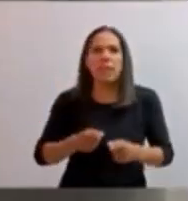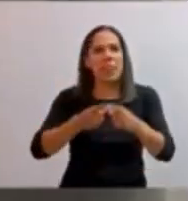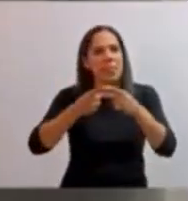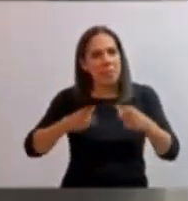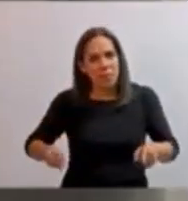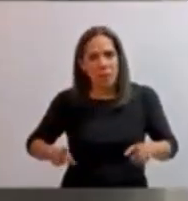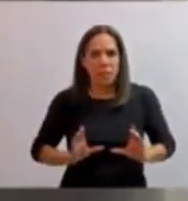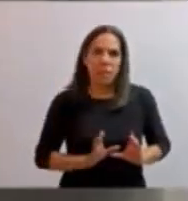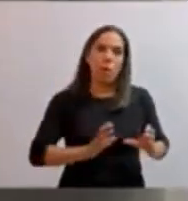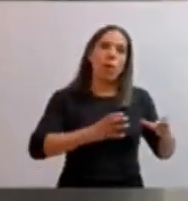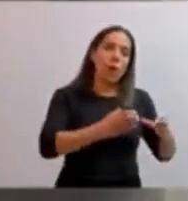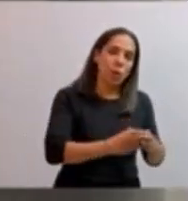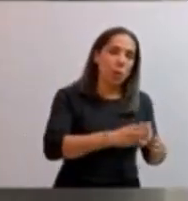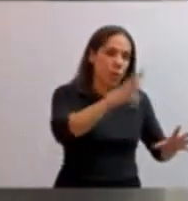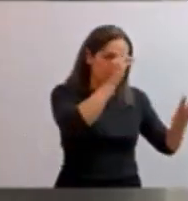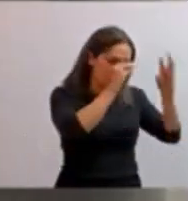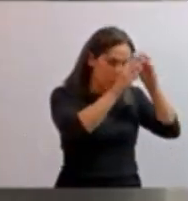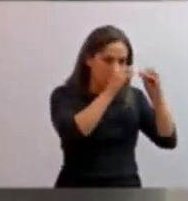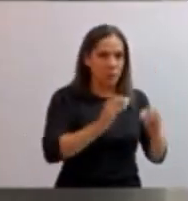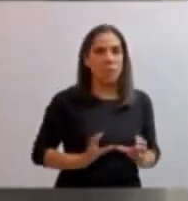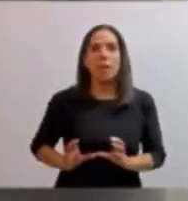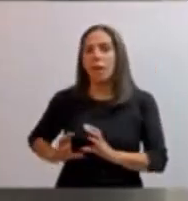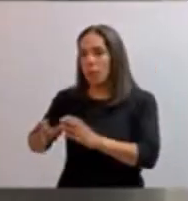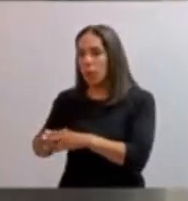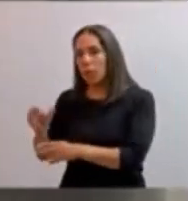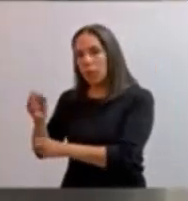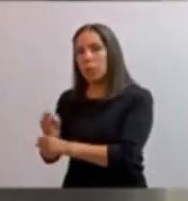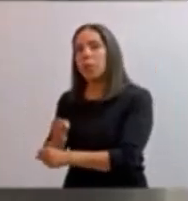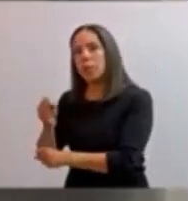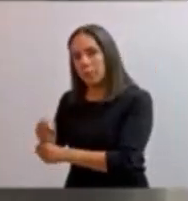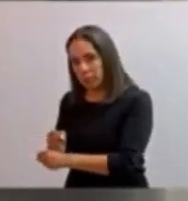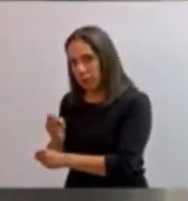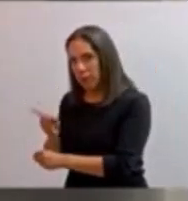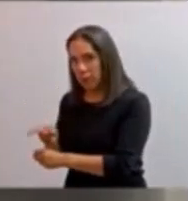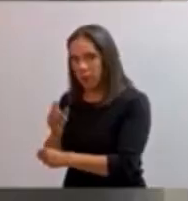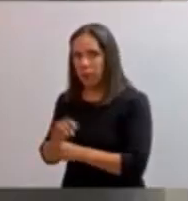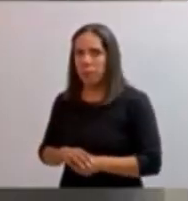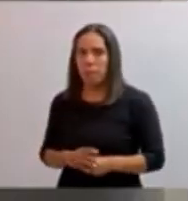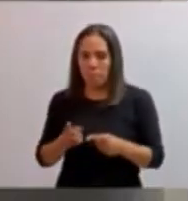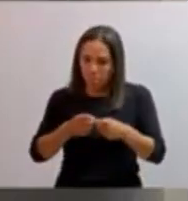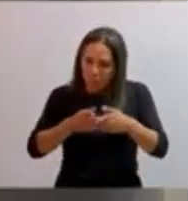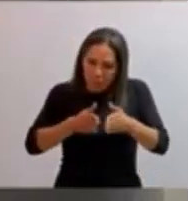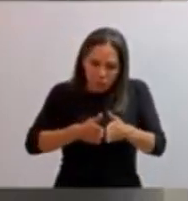entre una comunidad de aprendizaje y una comunidad de práctica, y ella dice, bueno, yo